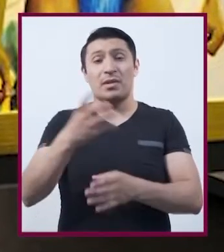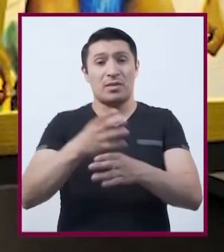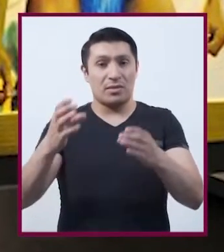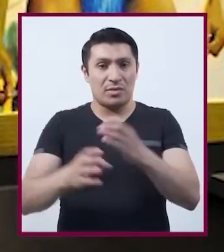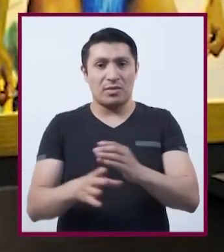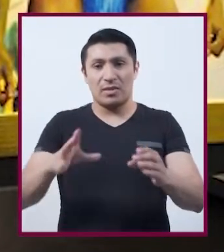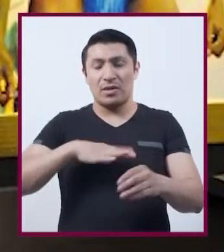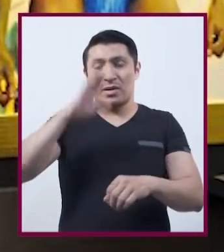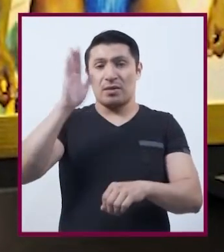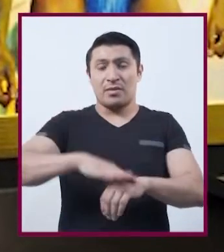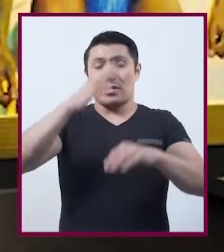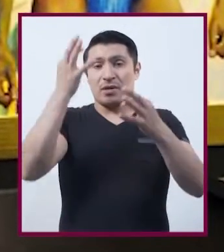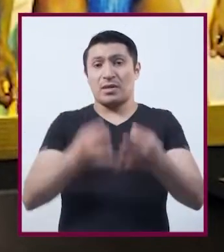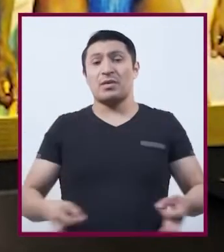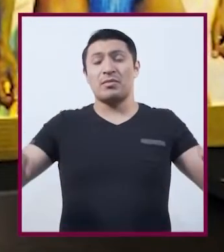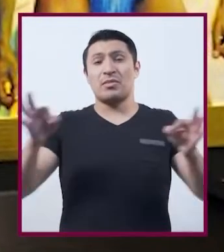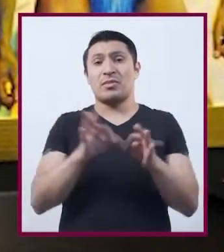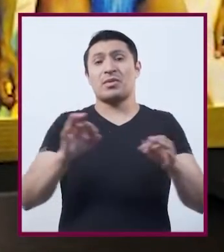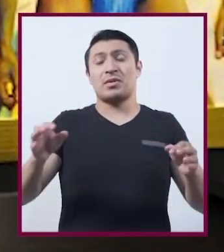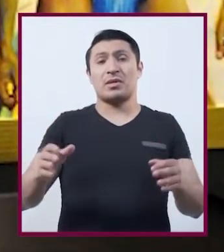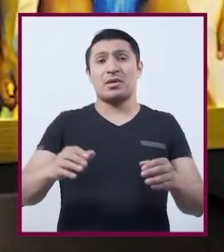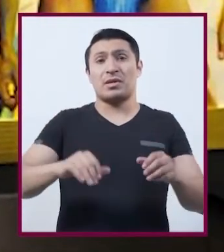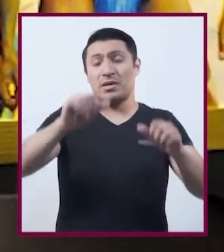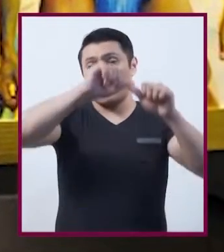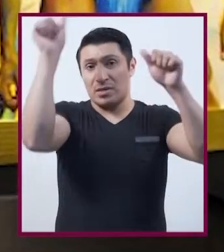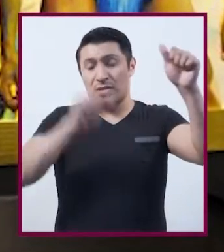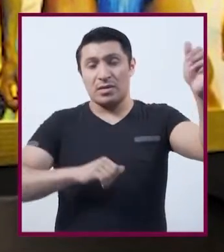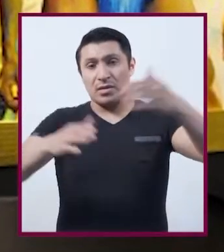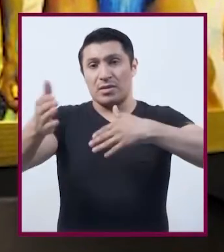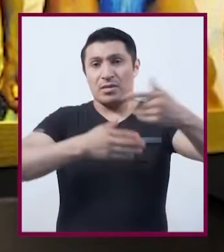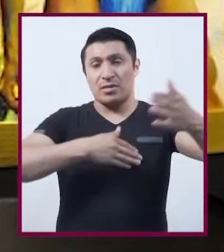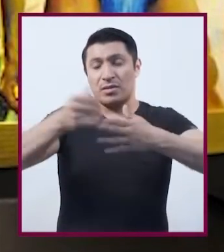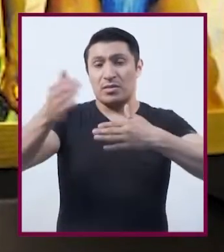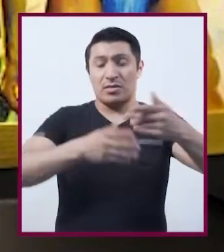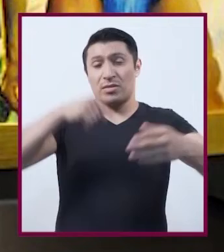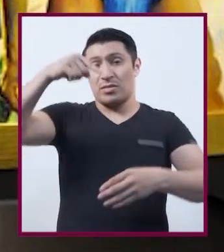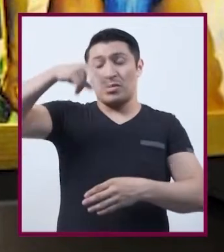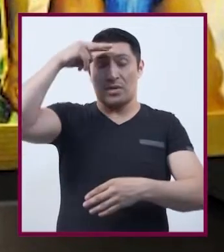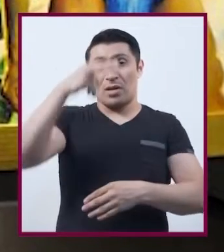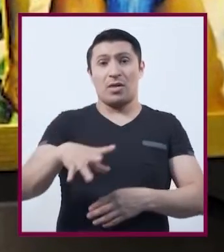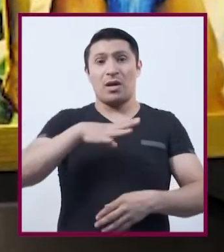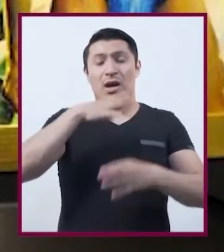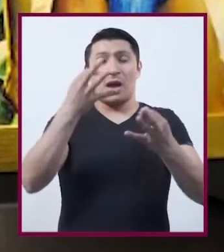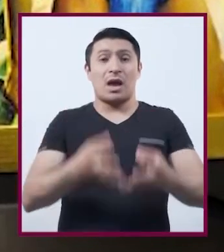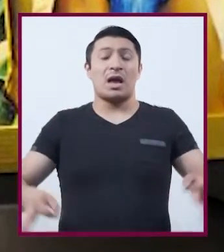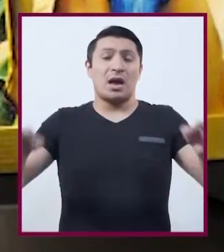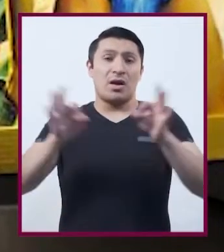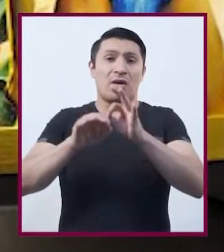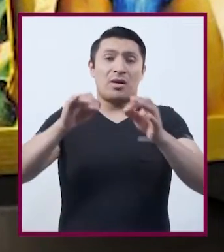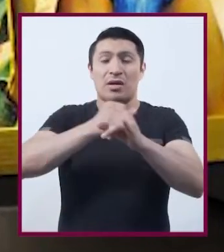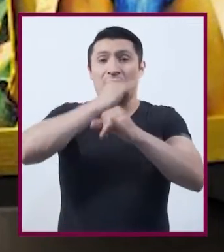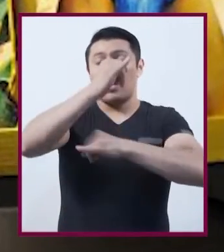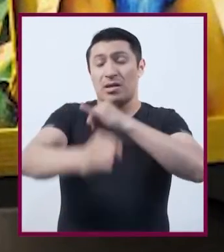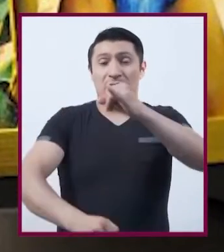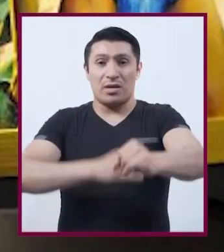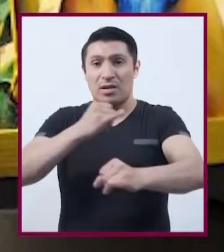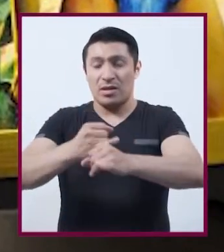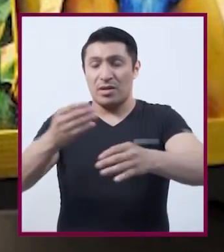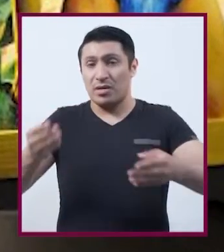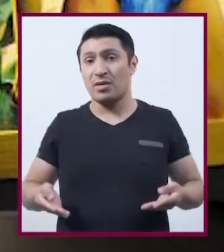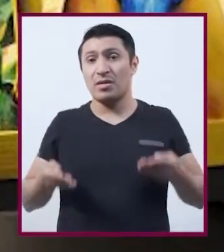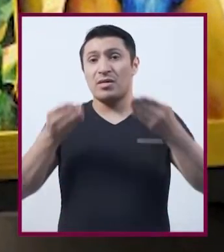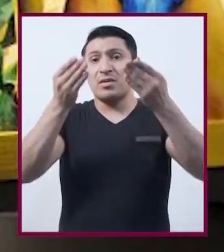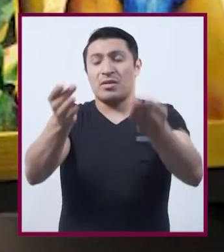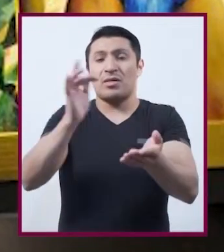arte moderno y contemporáneo en México, y es un referente internacional de vanguardia tributaria en apoyo a